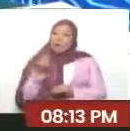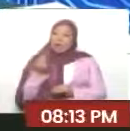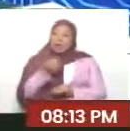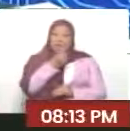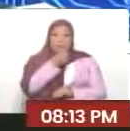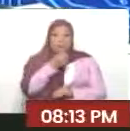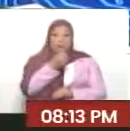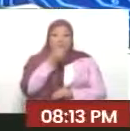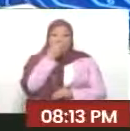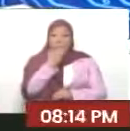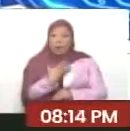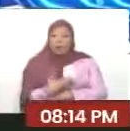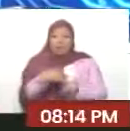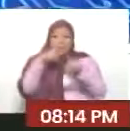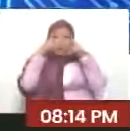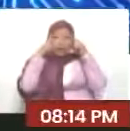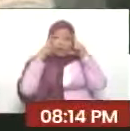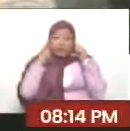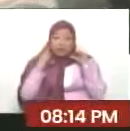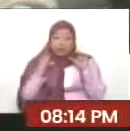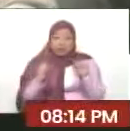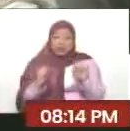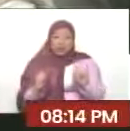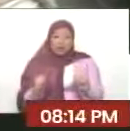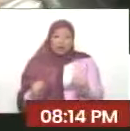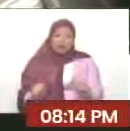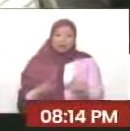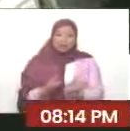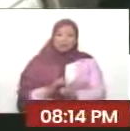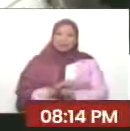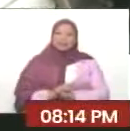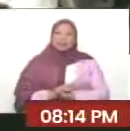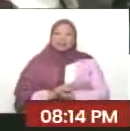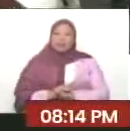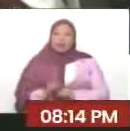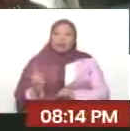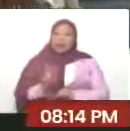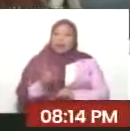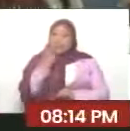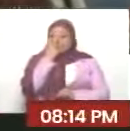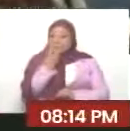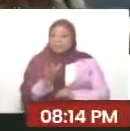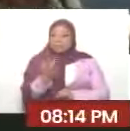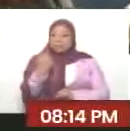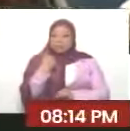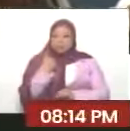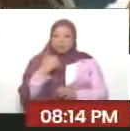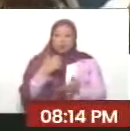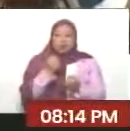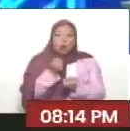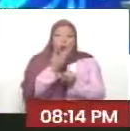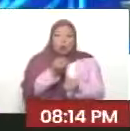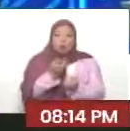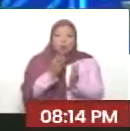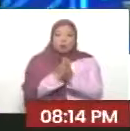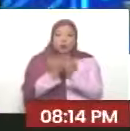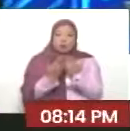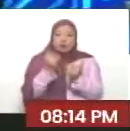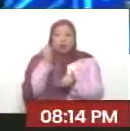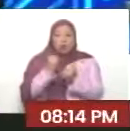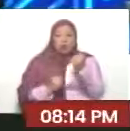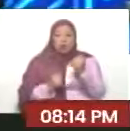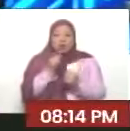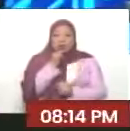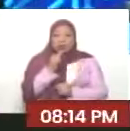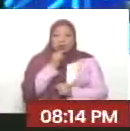del periodismo. Muchísimas gracias, presidente. Presidente, como gesto y agradeciendo la invitación, yo he redactado y publicado dos libros. El último digital